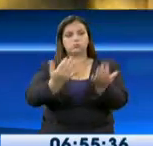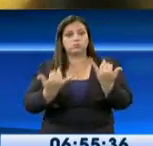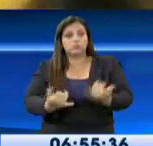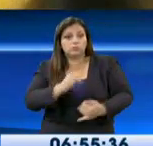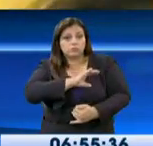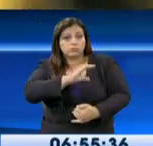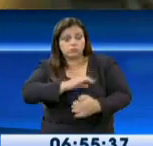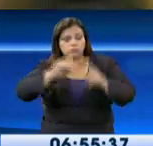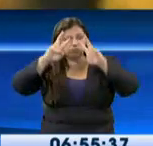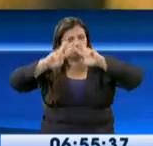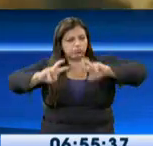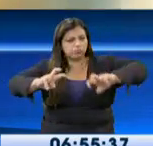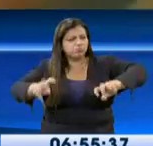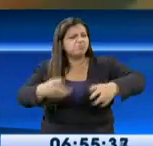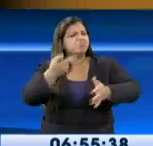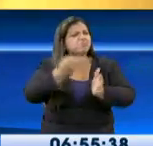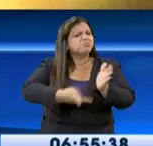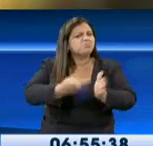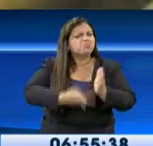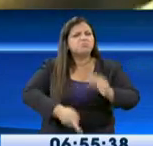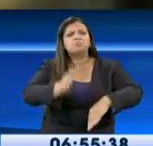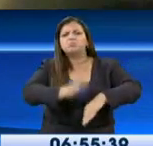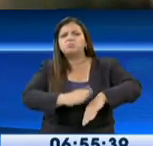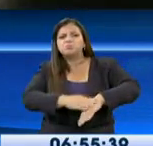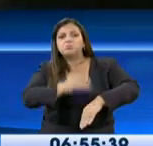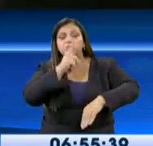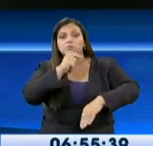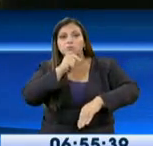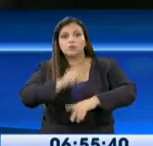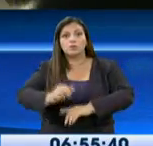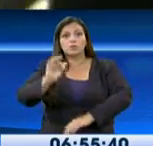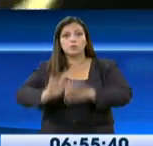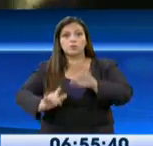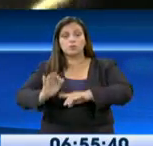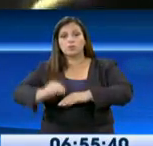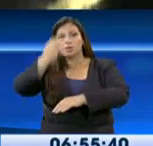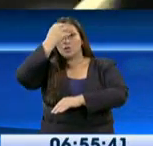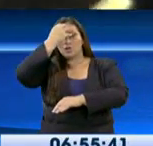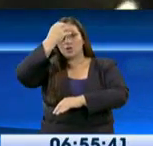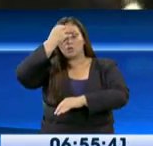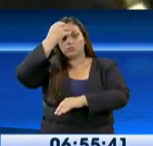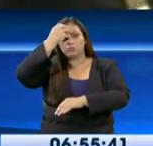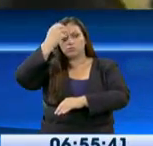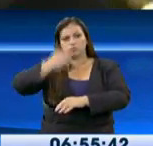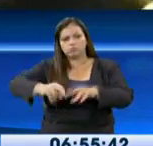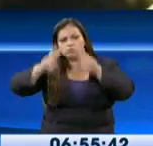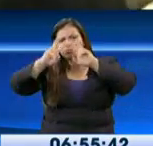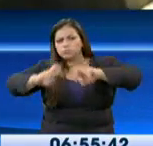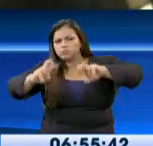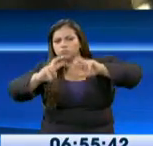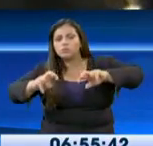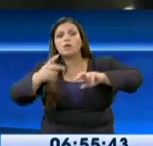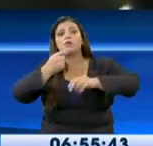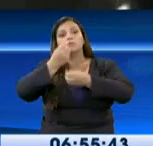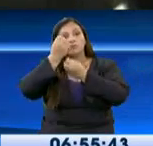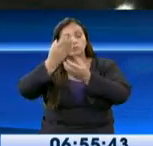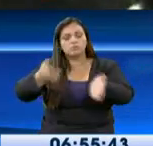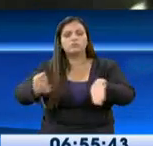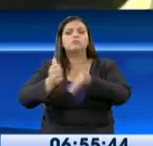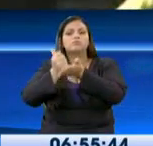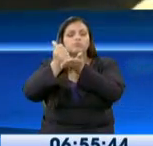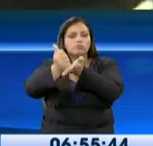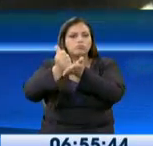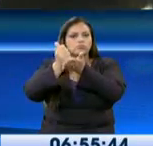la Subsecretaría de Educación anunció un plan de contingencia para evitar la pérdida de las clases, y el gobernador del Guayas